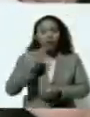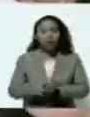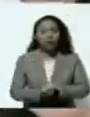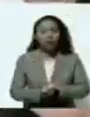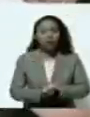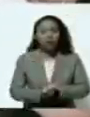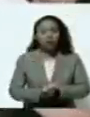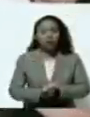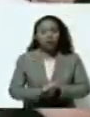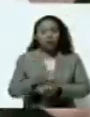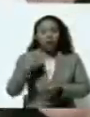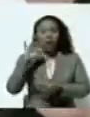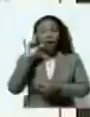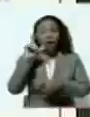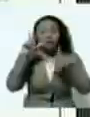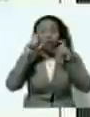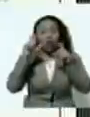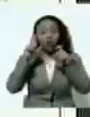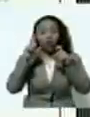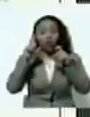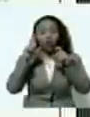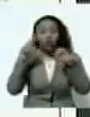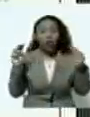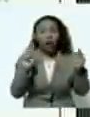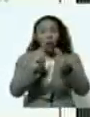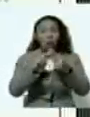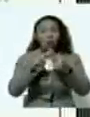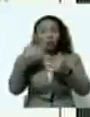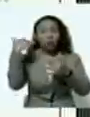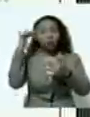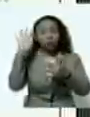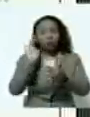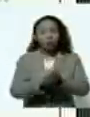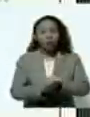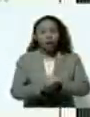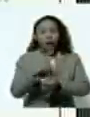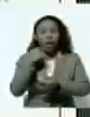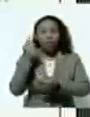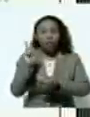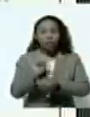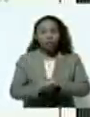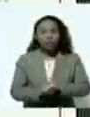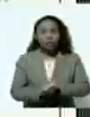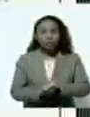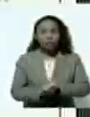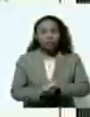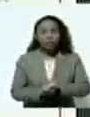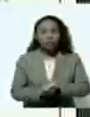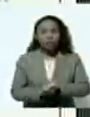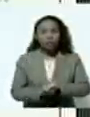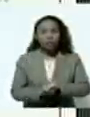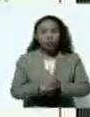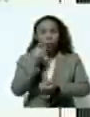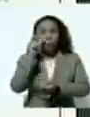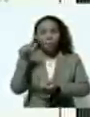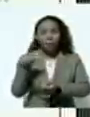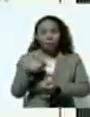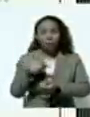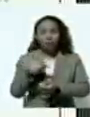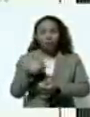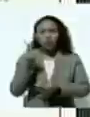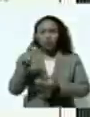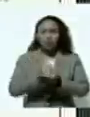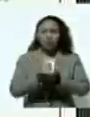en Venezuela hubieron fotos de los encuentros y vainas. Aquí le dice Quiñones: marico, no